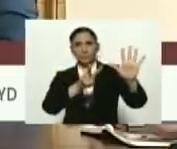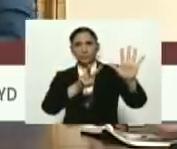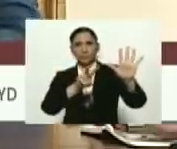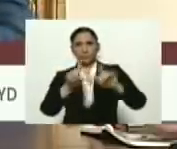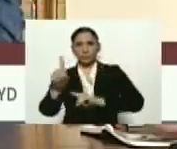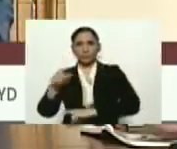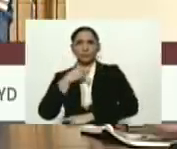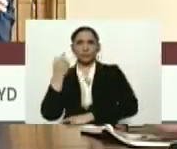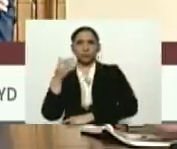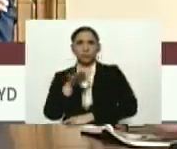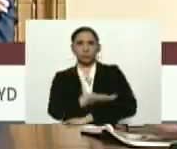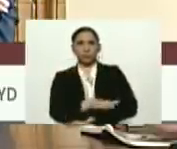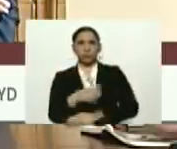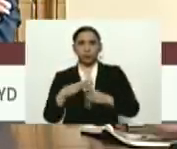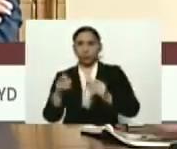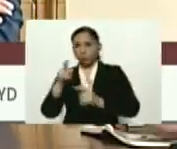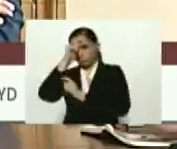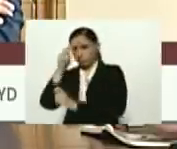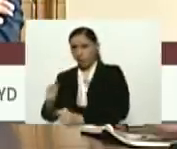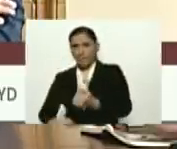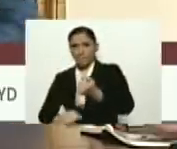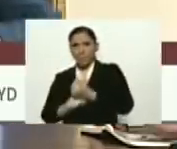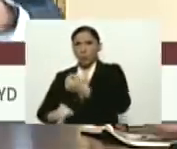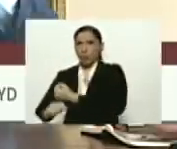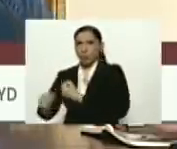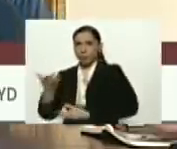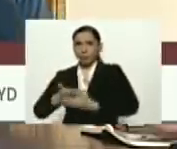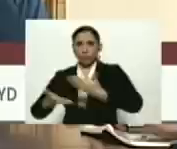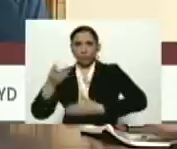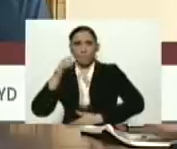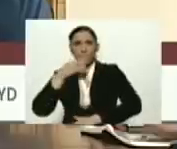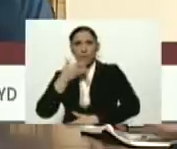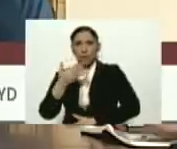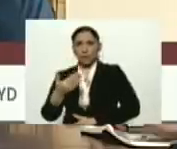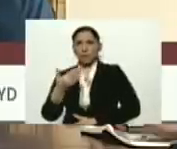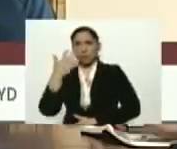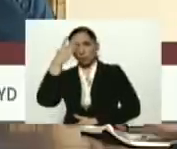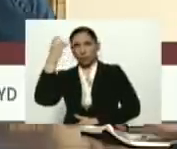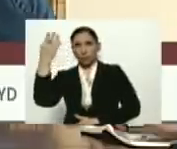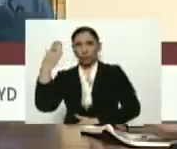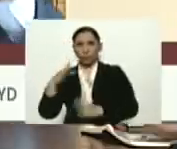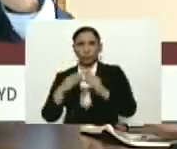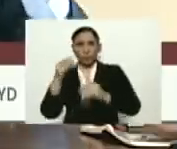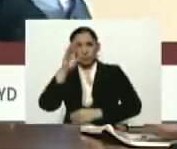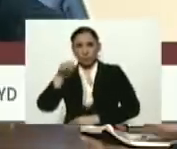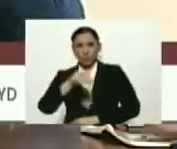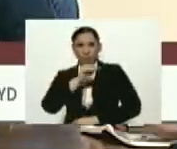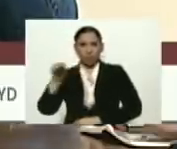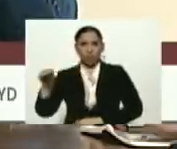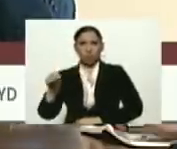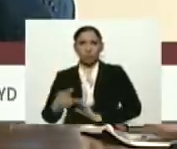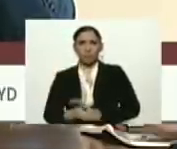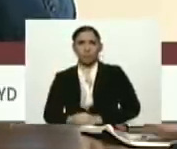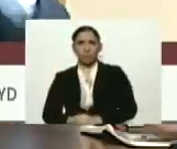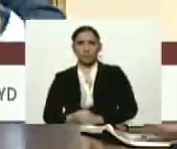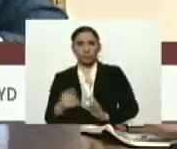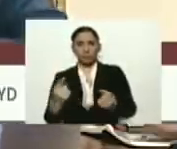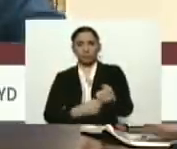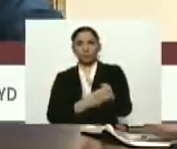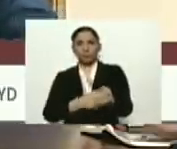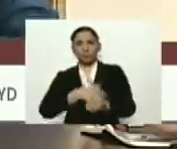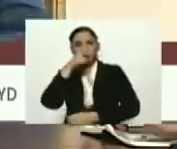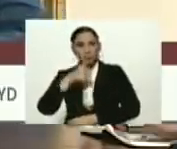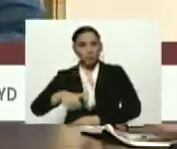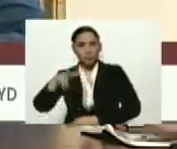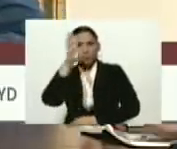38.701 fallecidos, toda la solidaridad, y pedimos de Dios todas sus bendiciones para el hermano pueblo